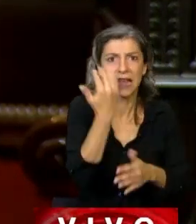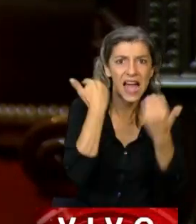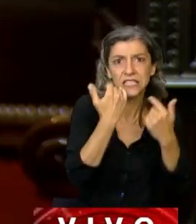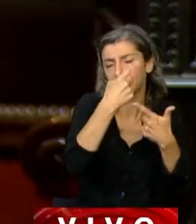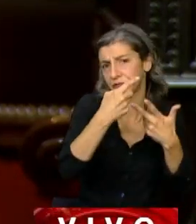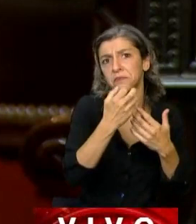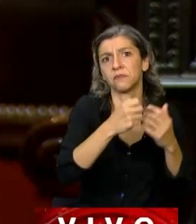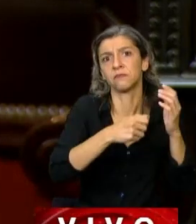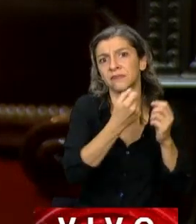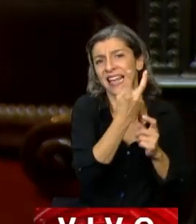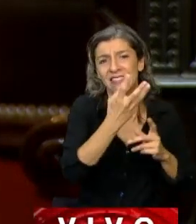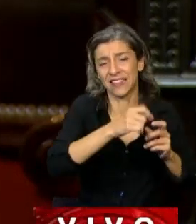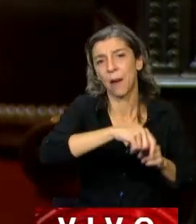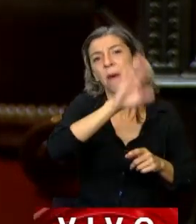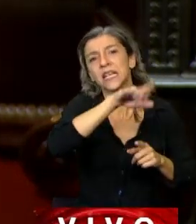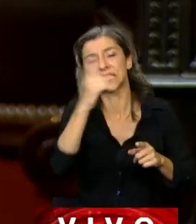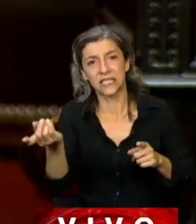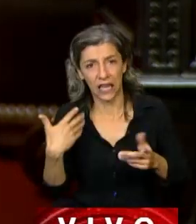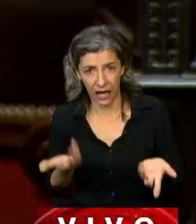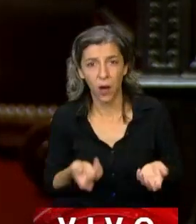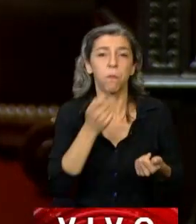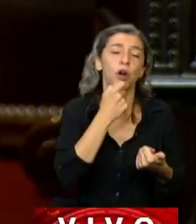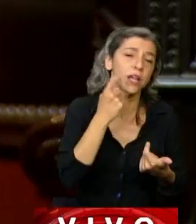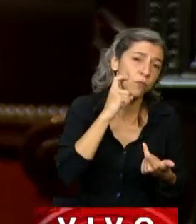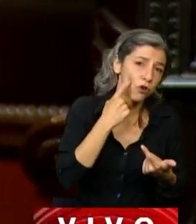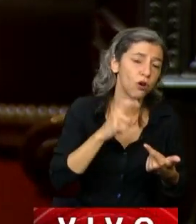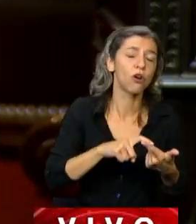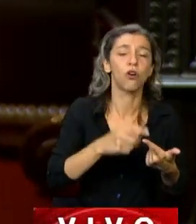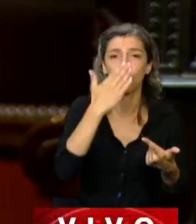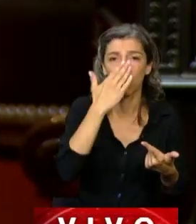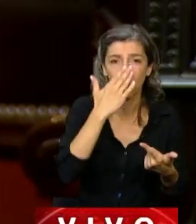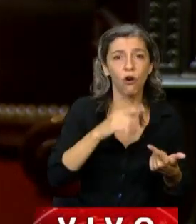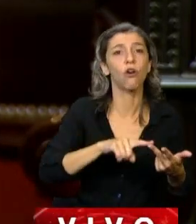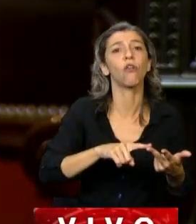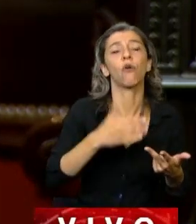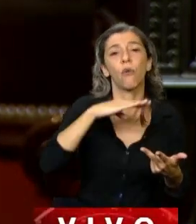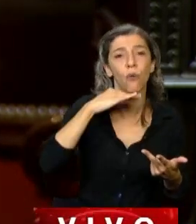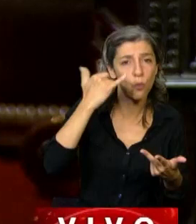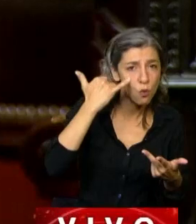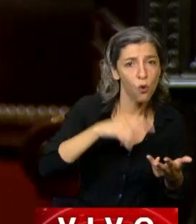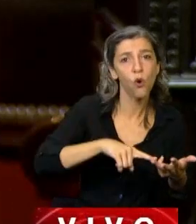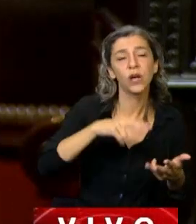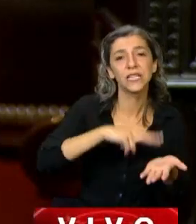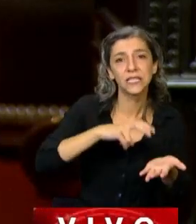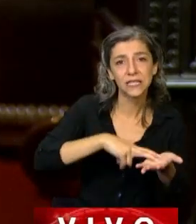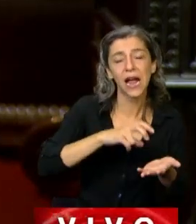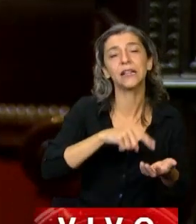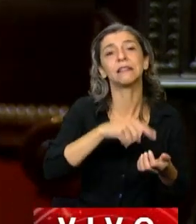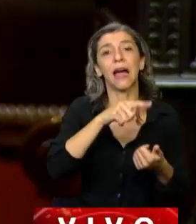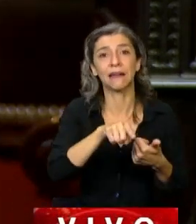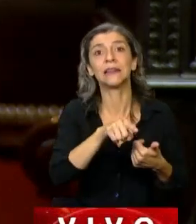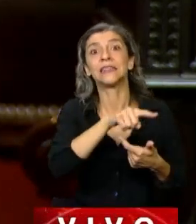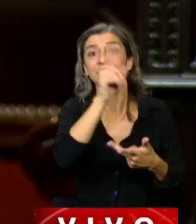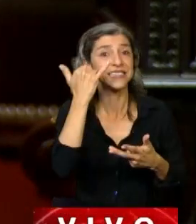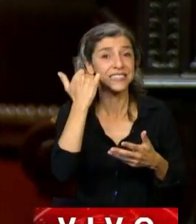país, como por ejemplo Córdoba, Santa Fe, Entre Ríos, Jujuy, Salta. Según esto, los